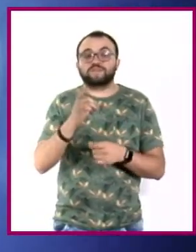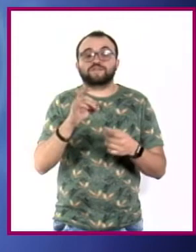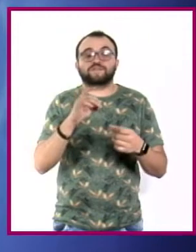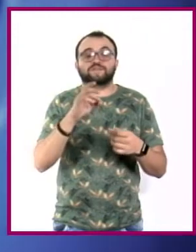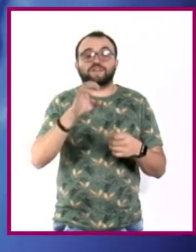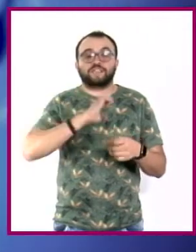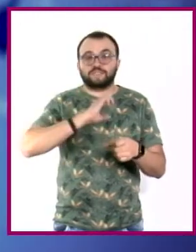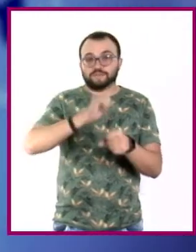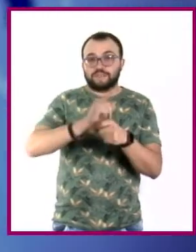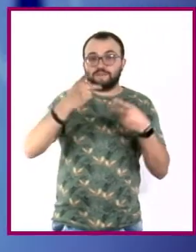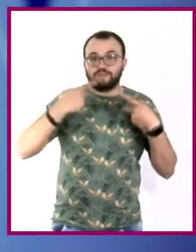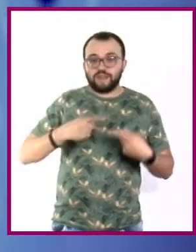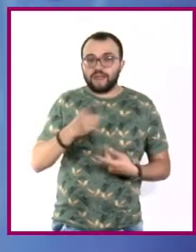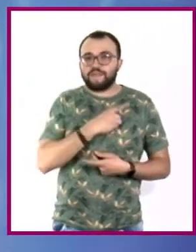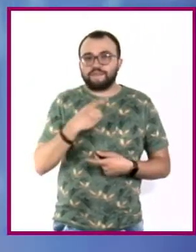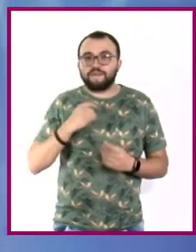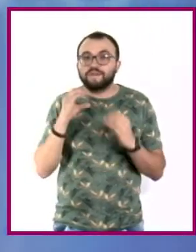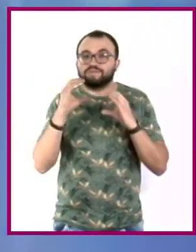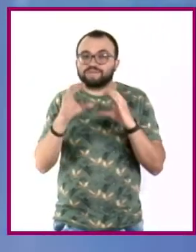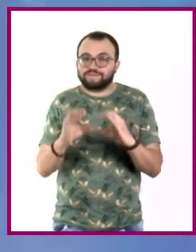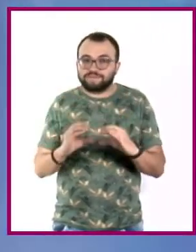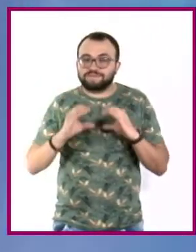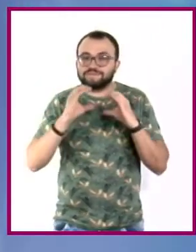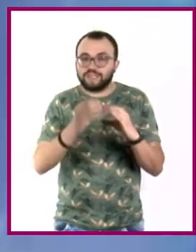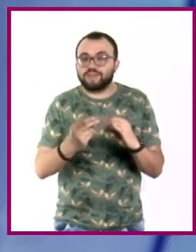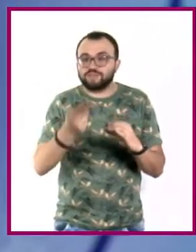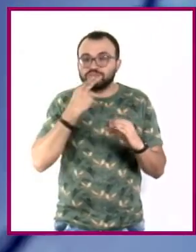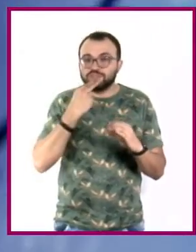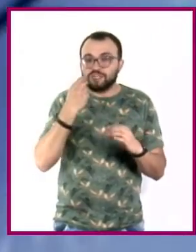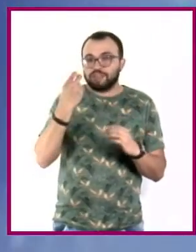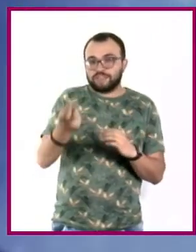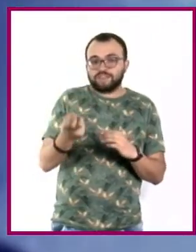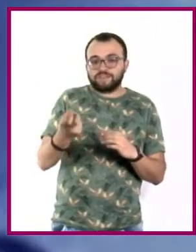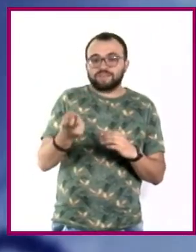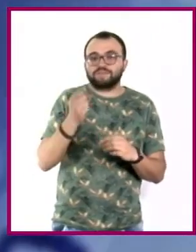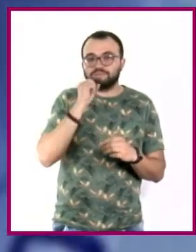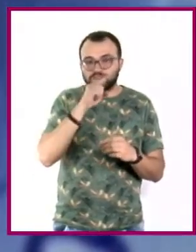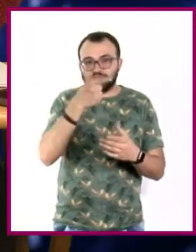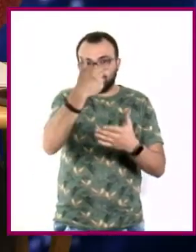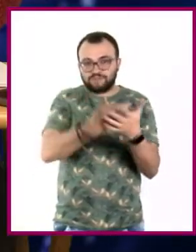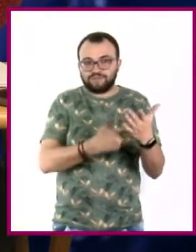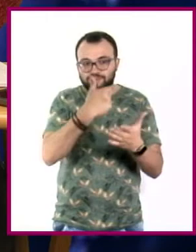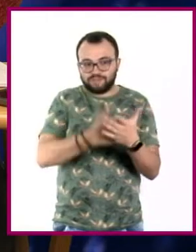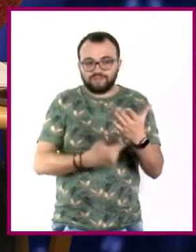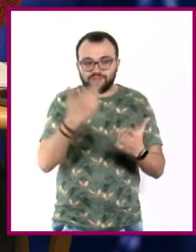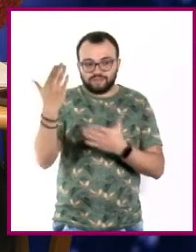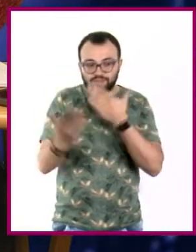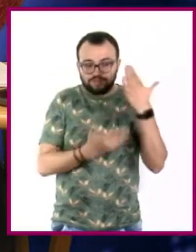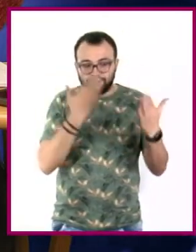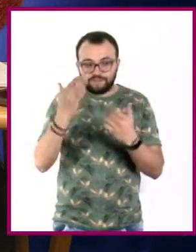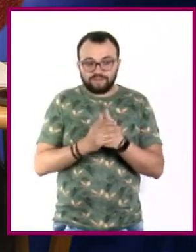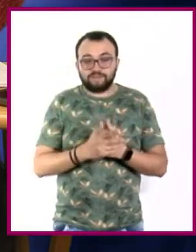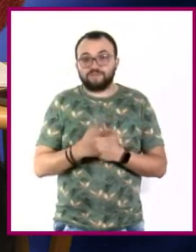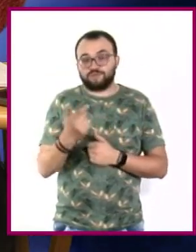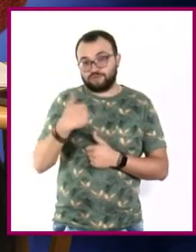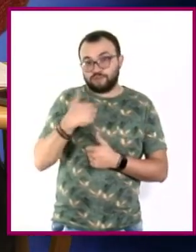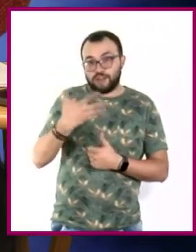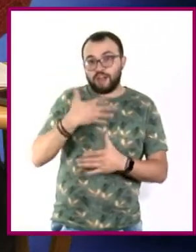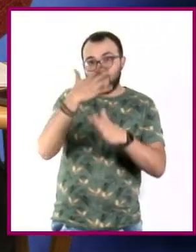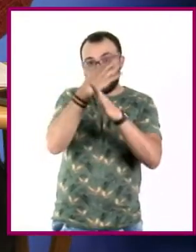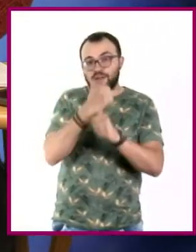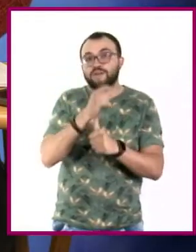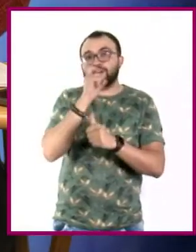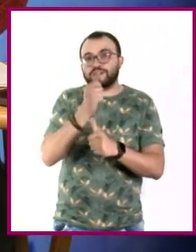ser extremadamente cautelosos con el uso que puedan darle a los datos que estudian. En lo que estamos de acuerdo es